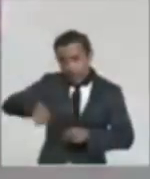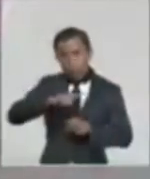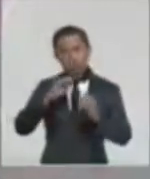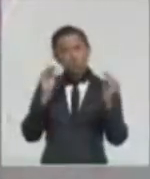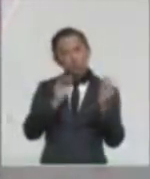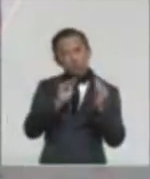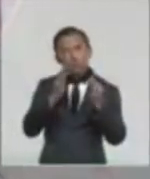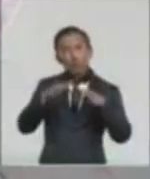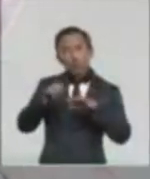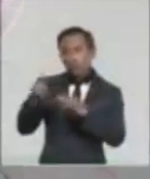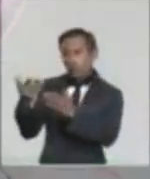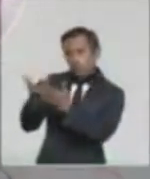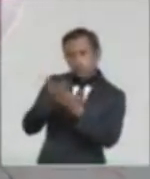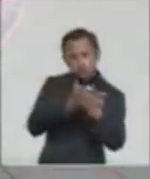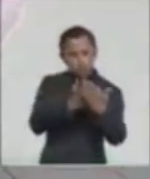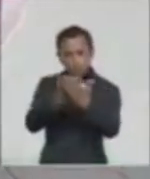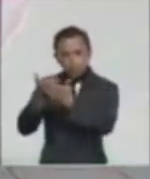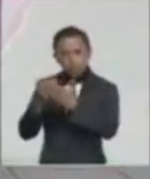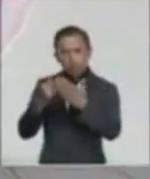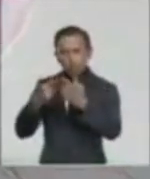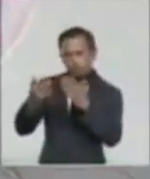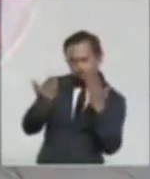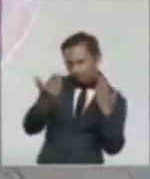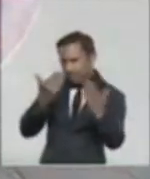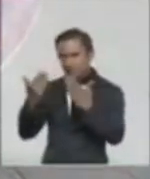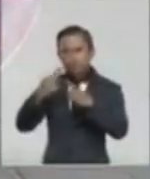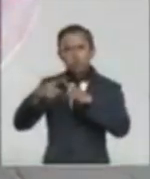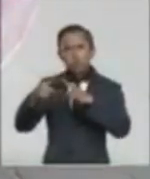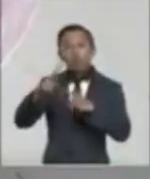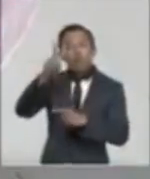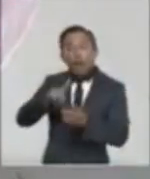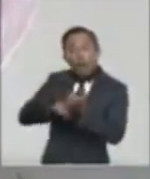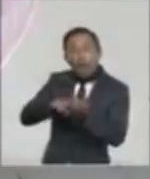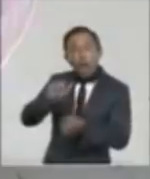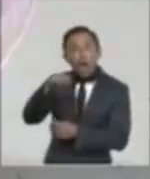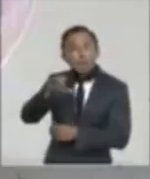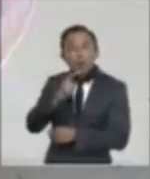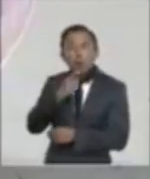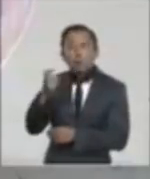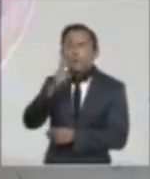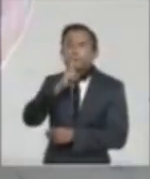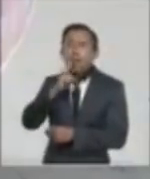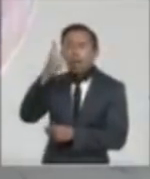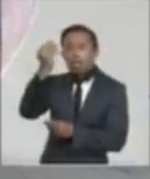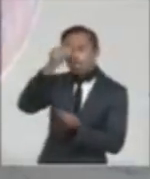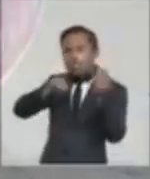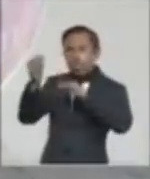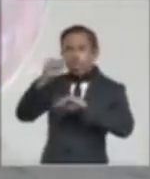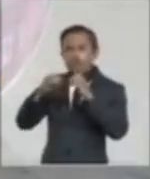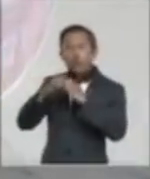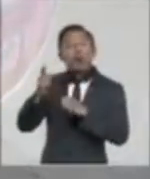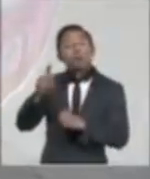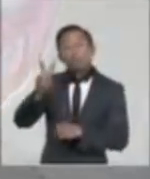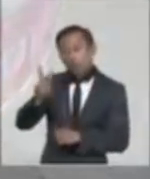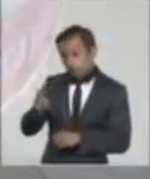a argumentar por qué lo que plantea Andrés Manuel López Obrador está plagado de engaños. Mi solidaridad, Jaime, sí tengo 3 hijitos, soy